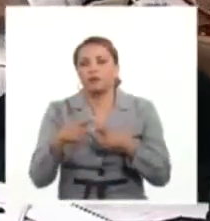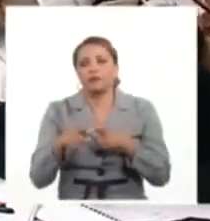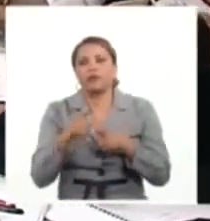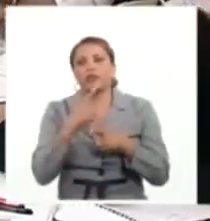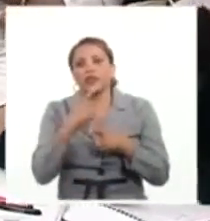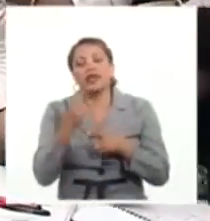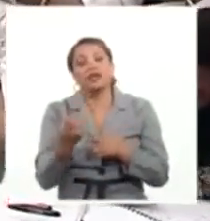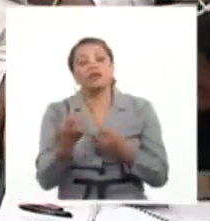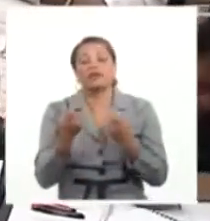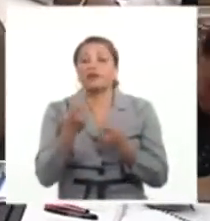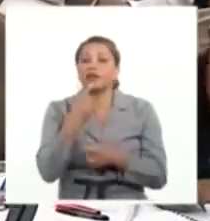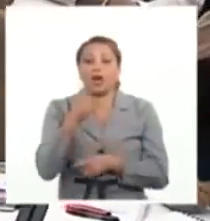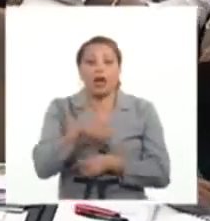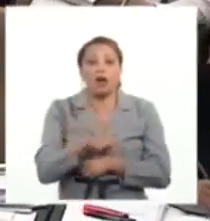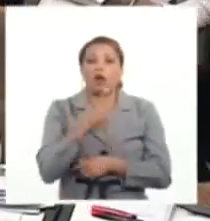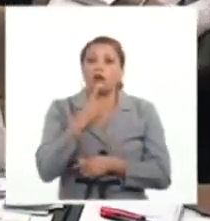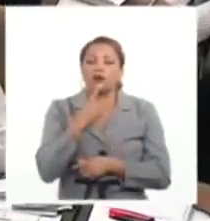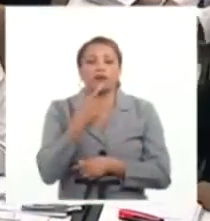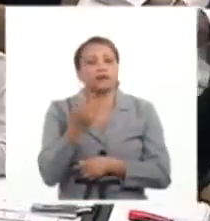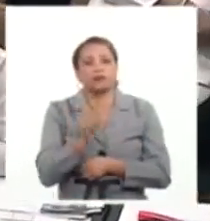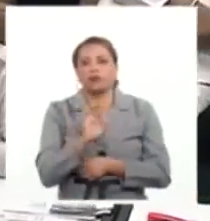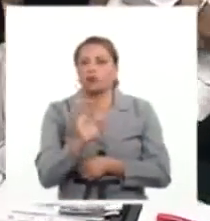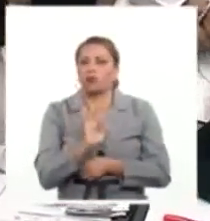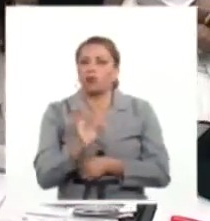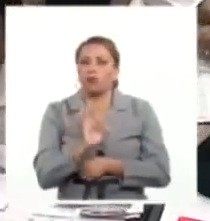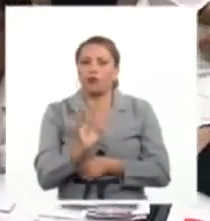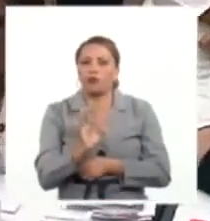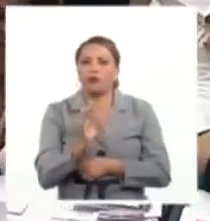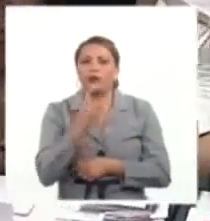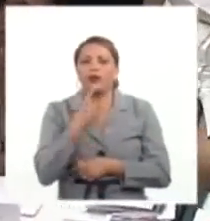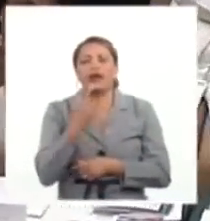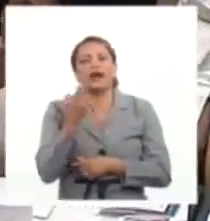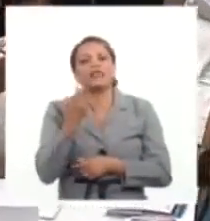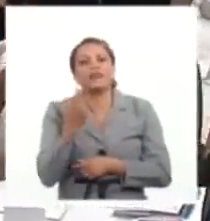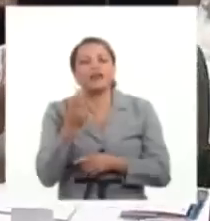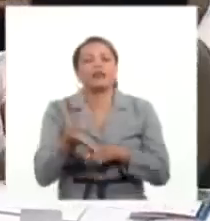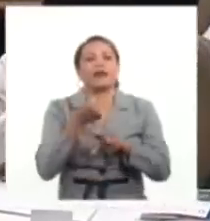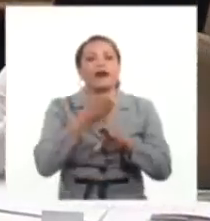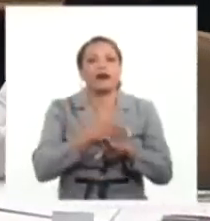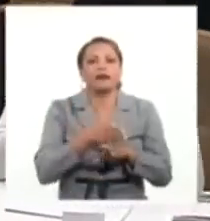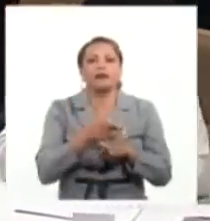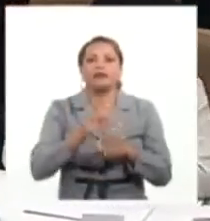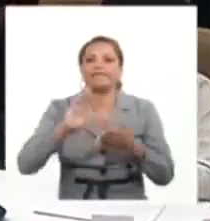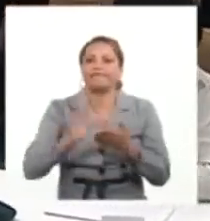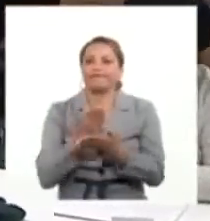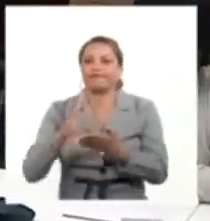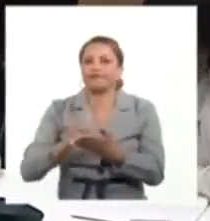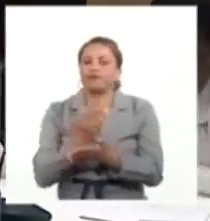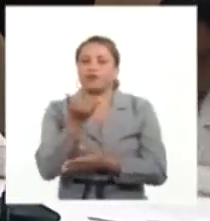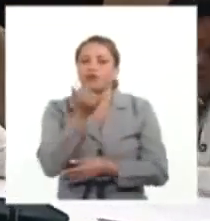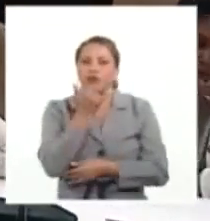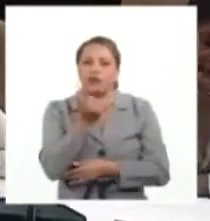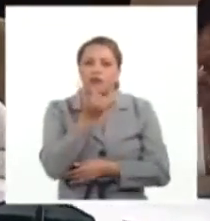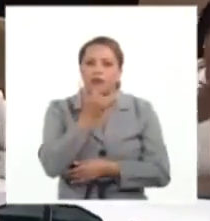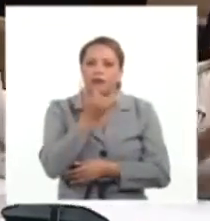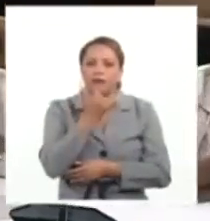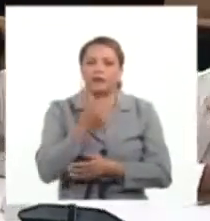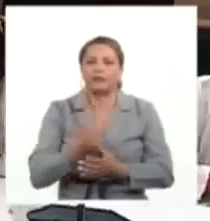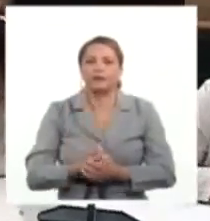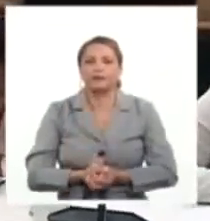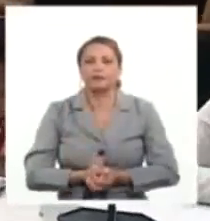lo cual no será posible sin la corrección, dentro de determinados límites, de los desequilibrios macroeconómicos